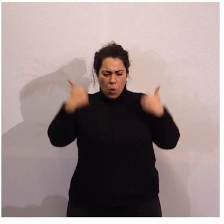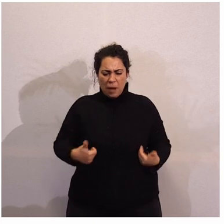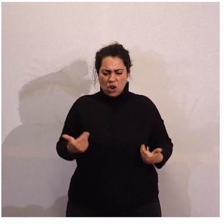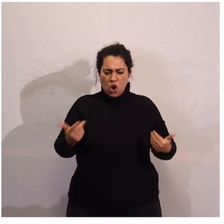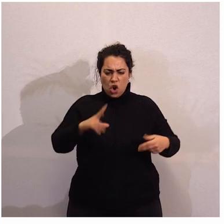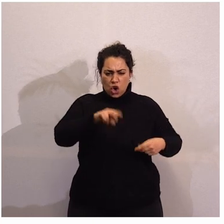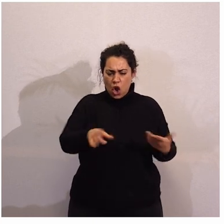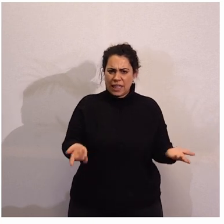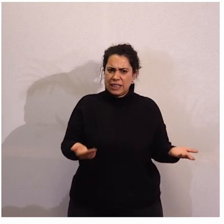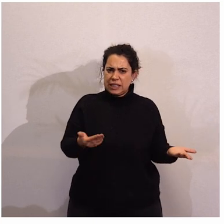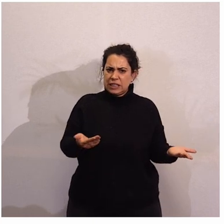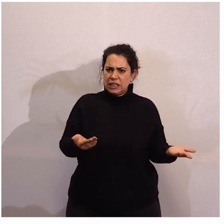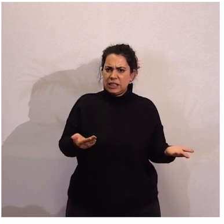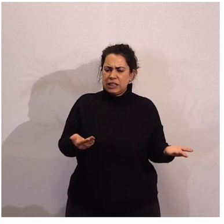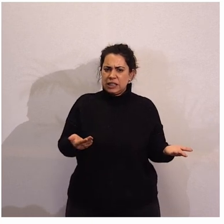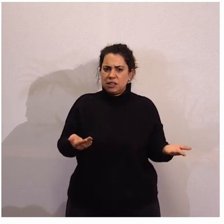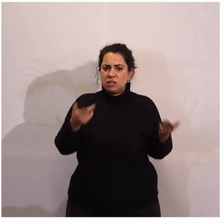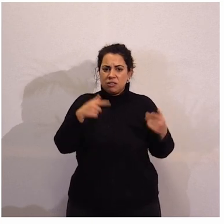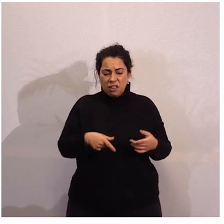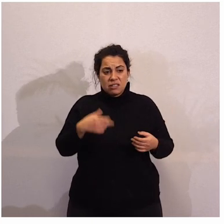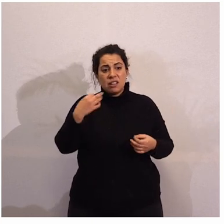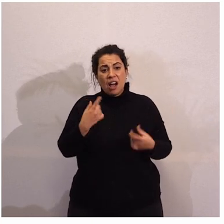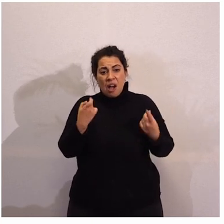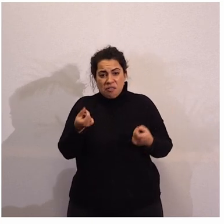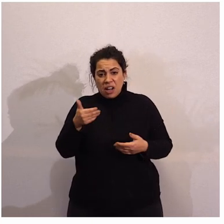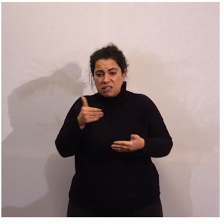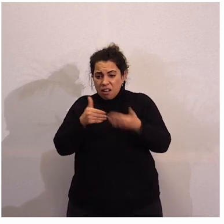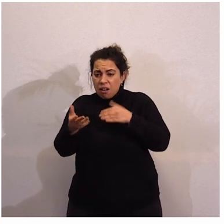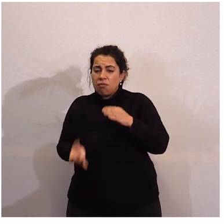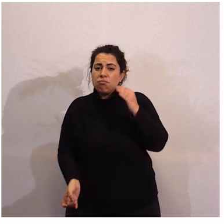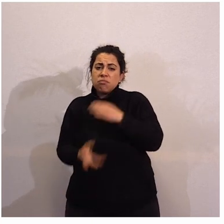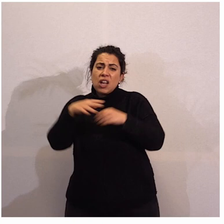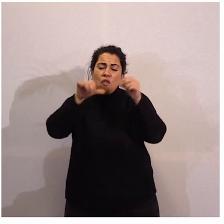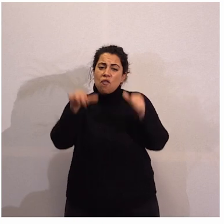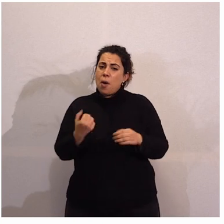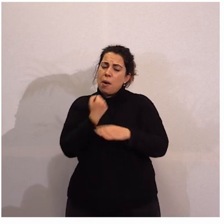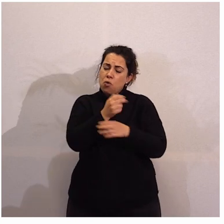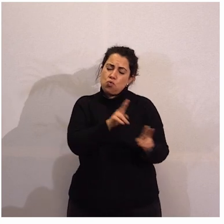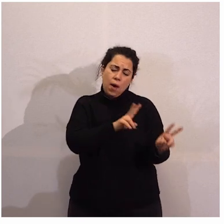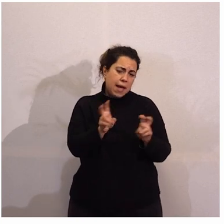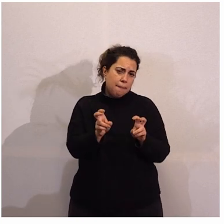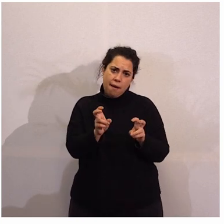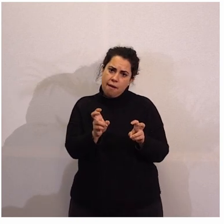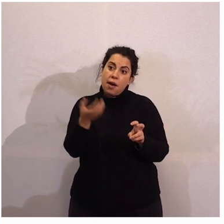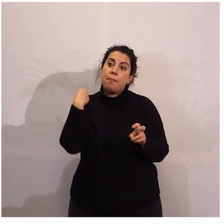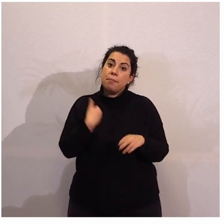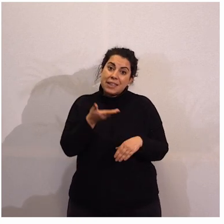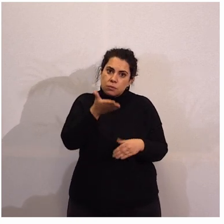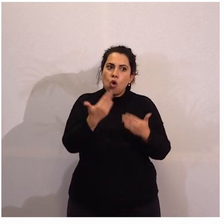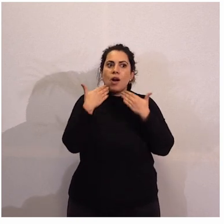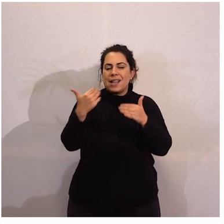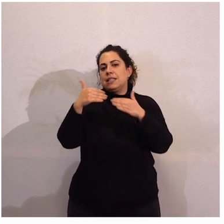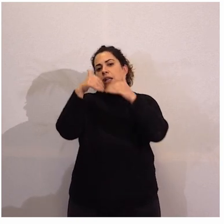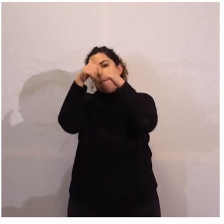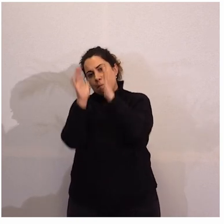trata como personas, y de ahí que tenga que surgir una nueva forma de apoyo, que en este caso es a través de la vivienda